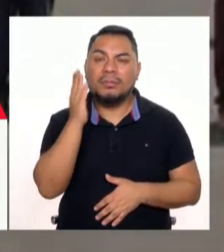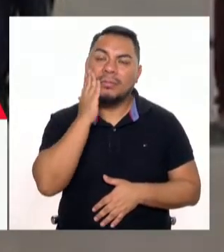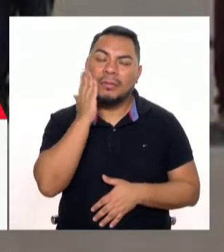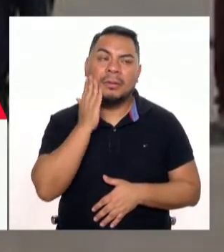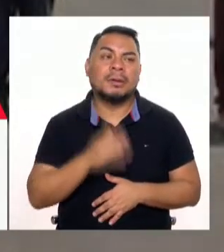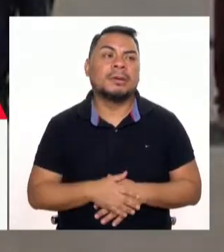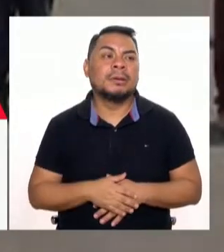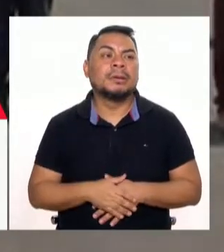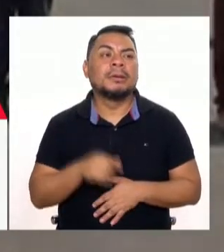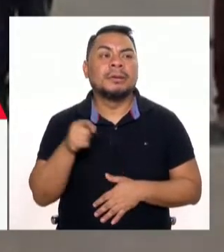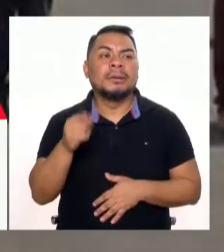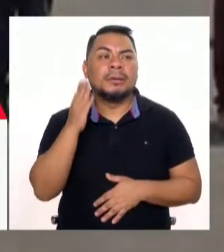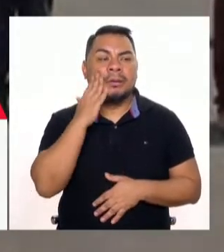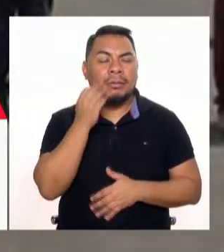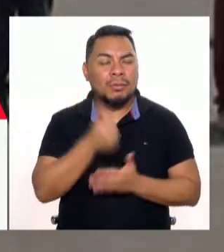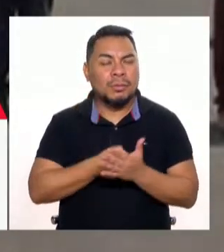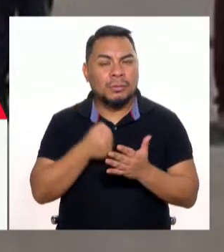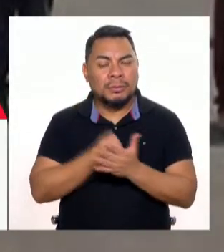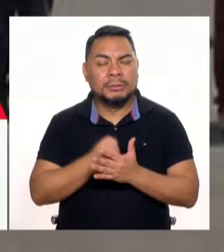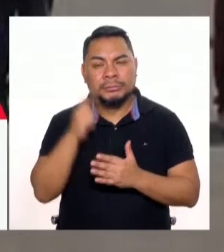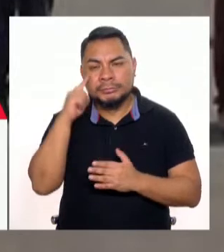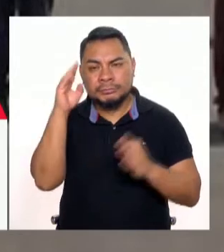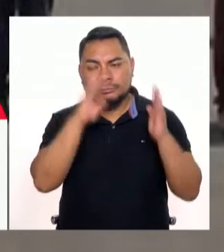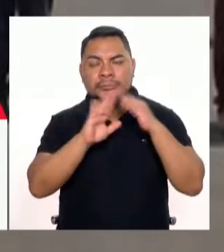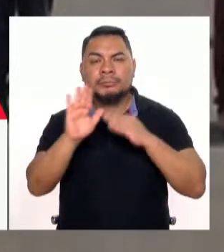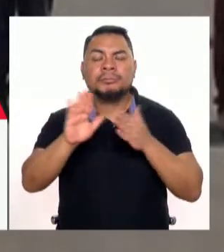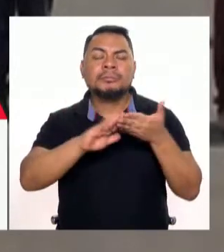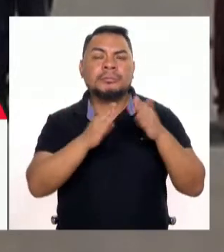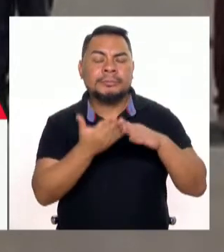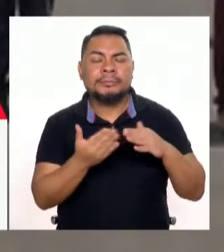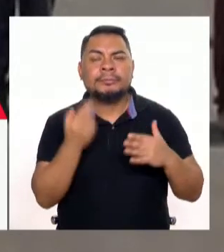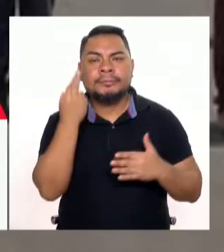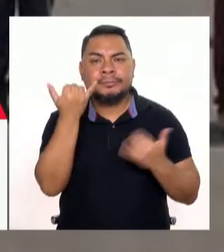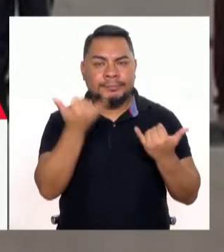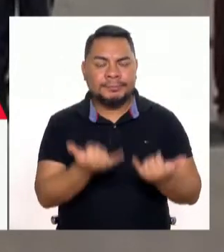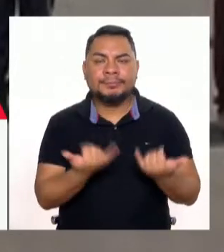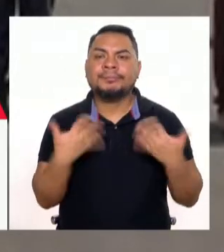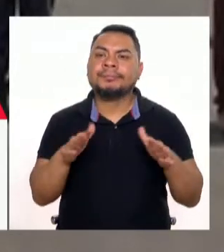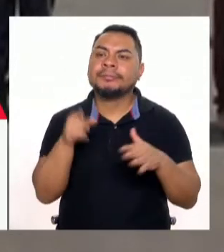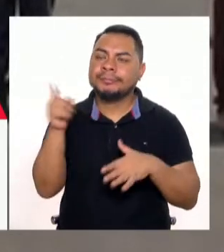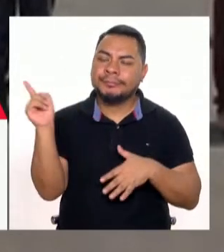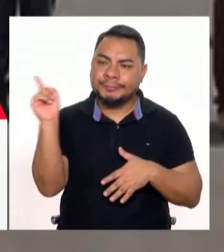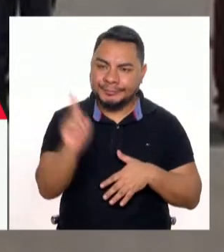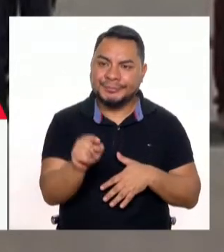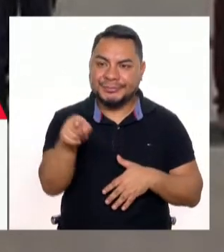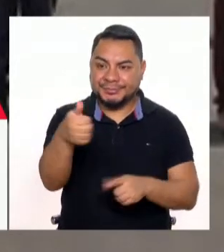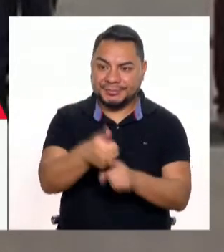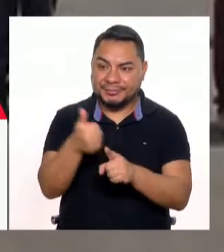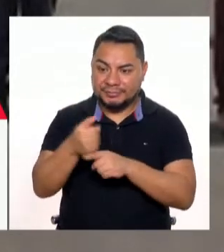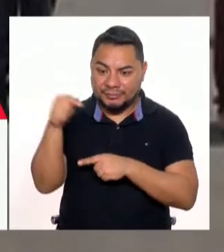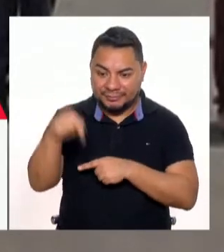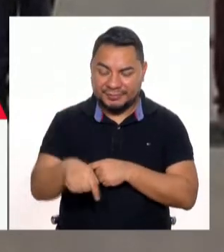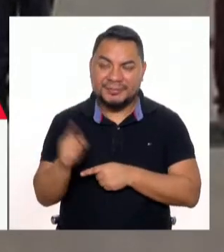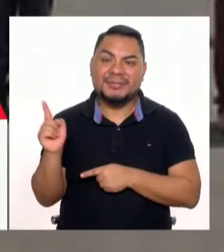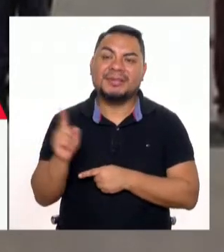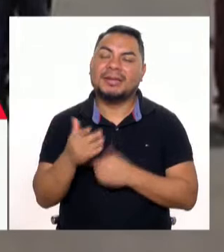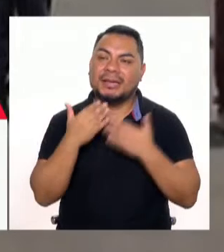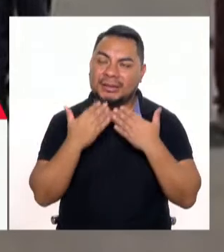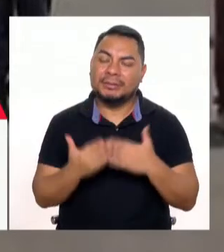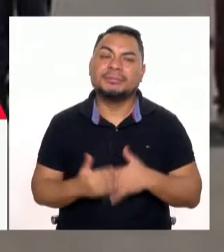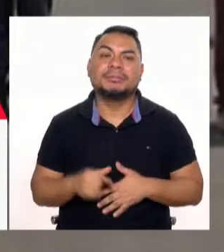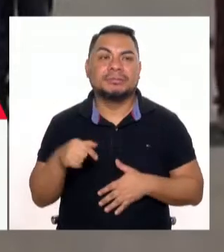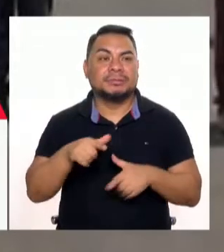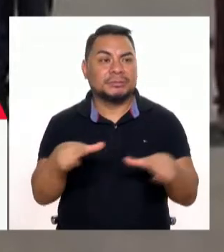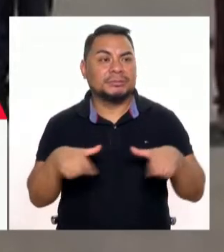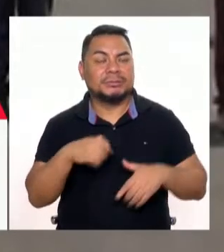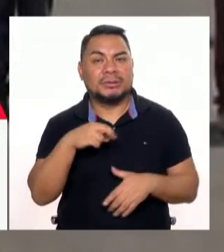y es una madre luchadora y preocupada por su pueblo por eso el día de hoy hace presencia acá en